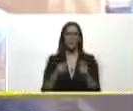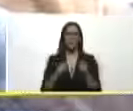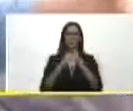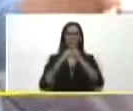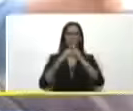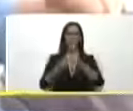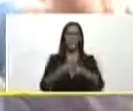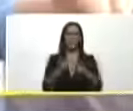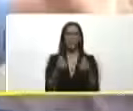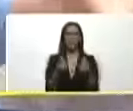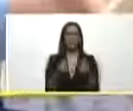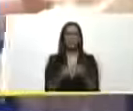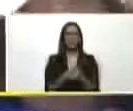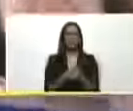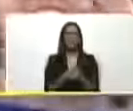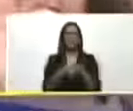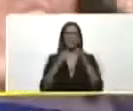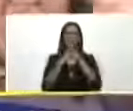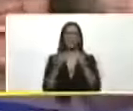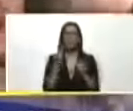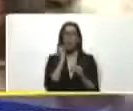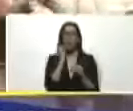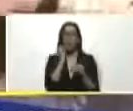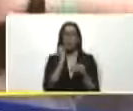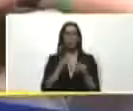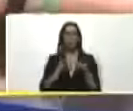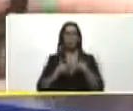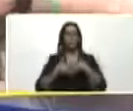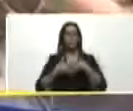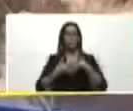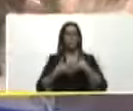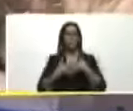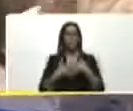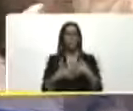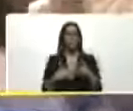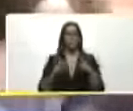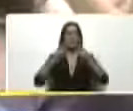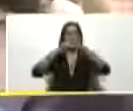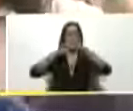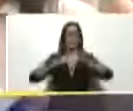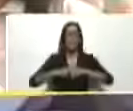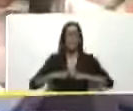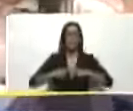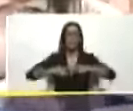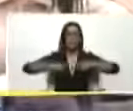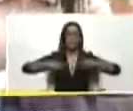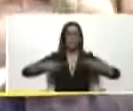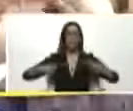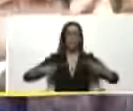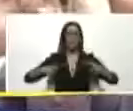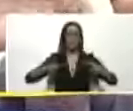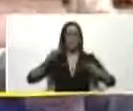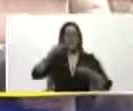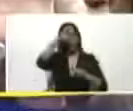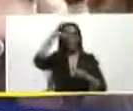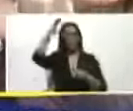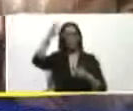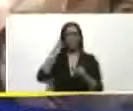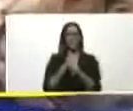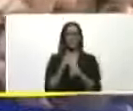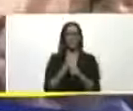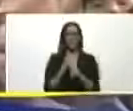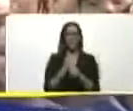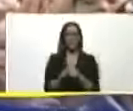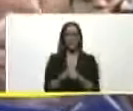créditos para que la juventud emprendedora multiplique sus capacidades de